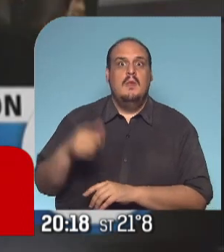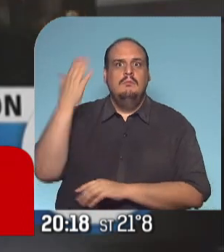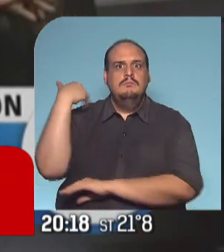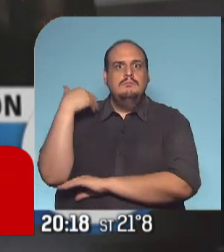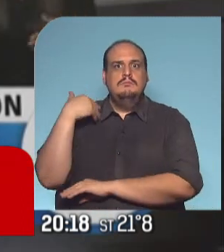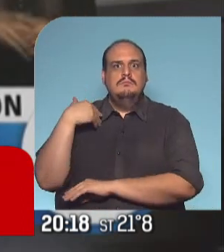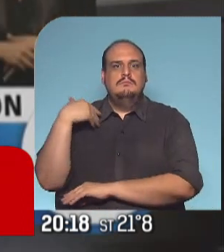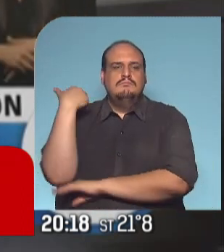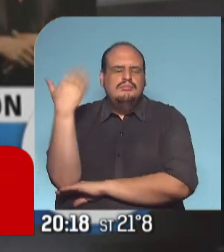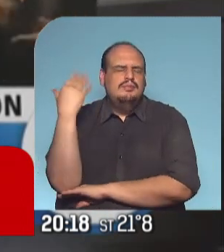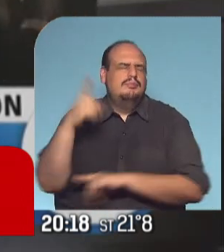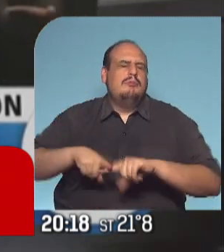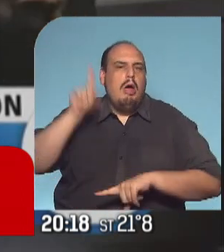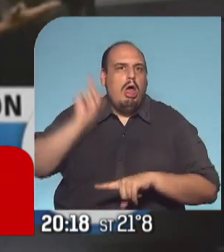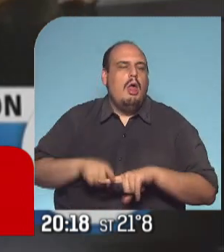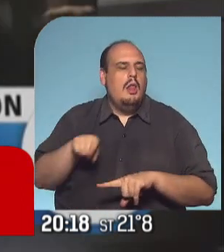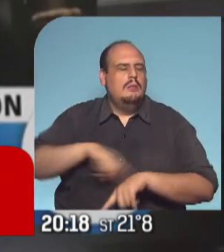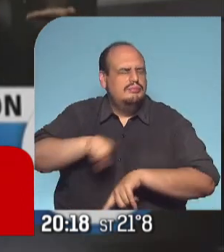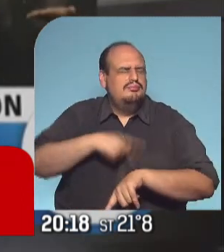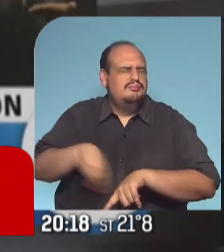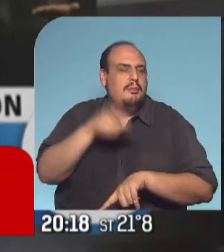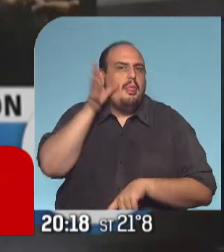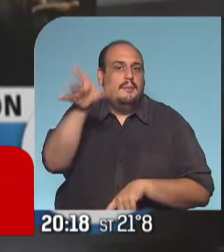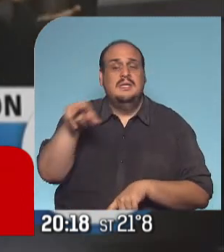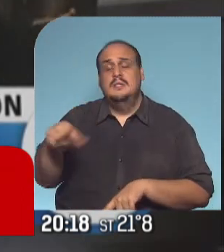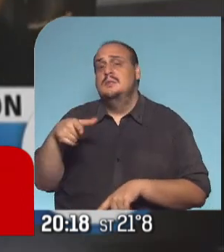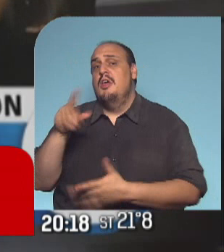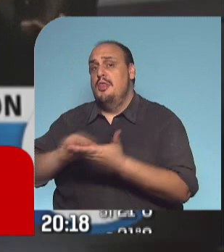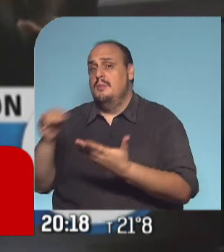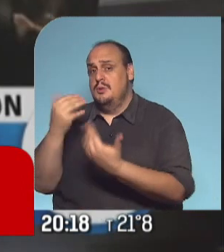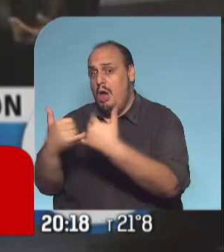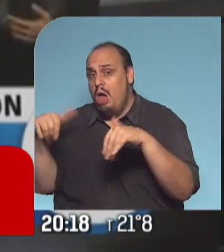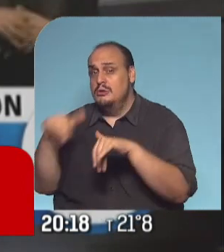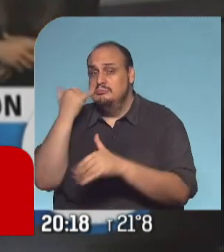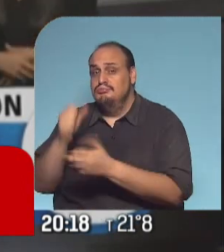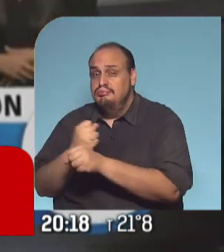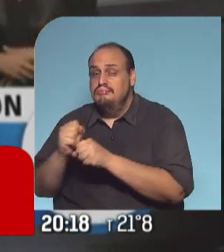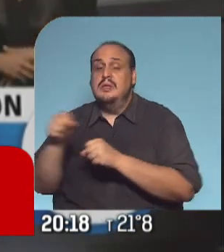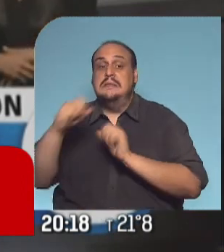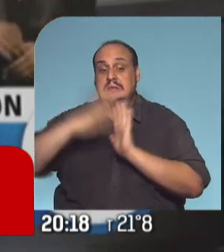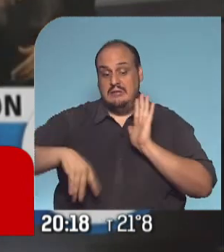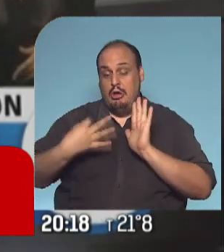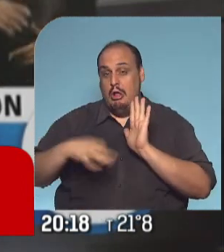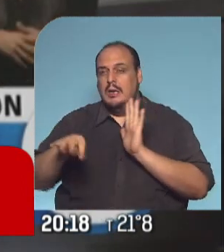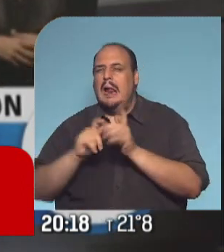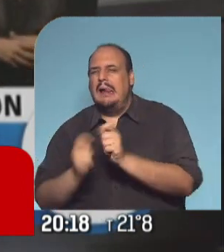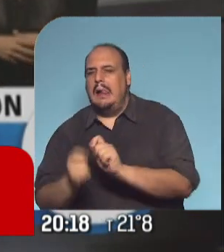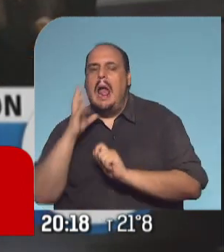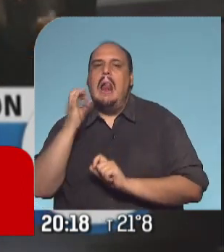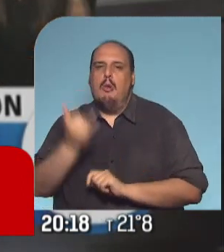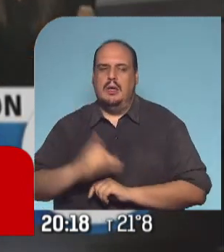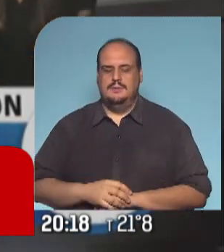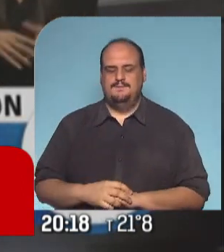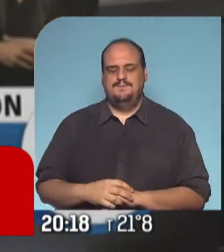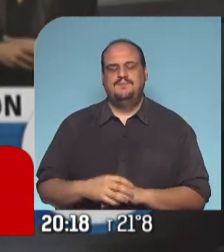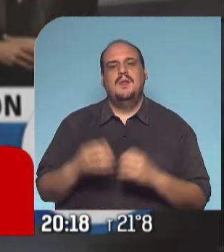Nico, tiene la aprobación ya de diputados y que tiene algunas modificaciones en ese texto original. ¿Cómo estás? Buenas noches.